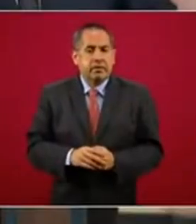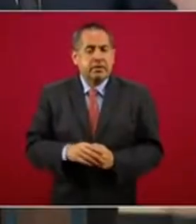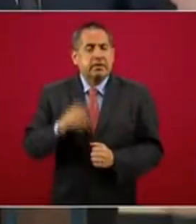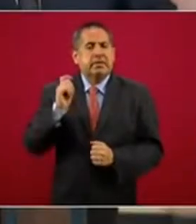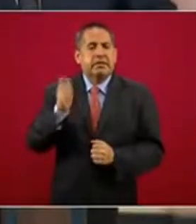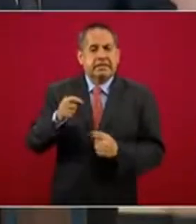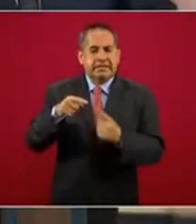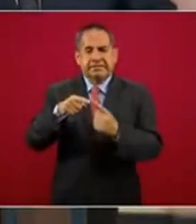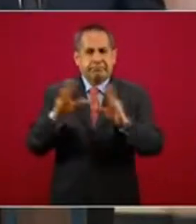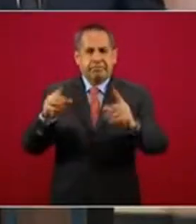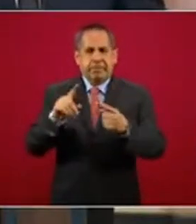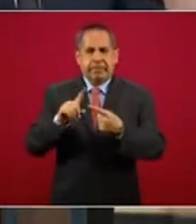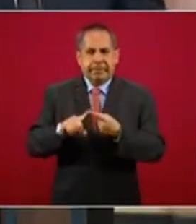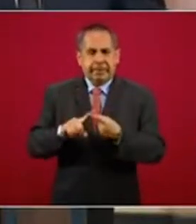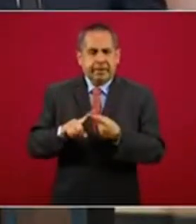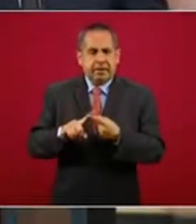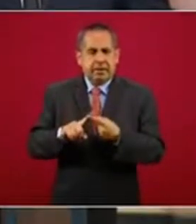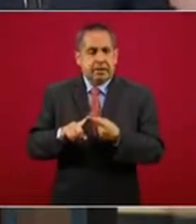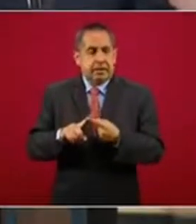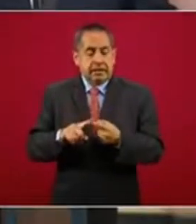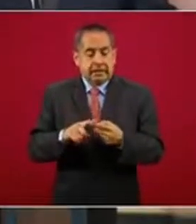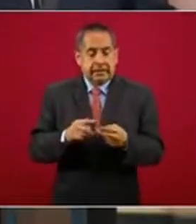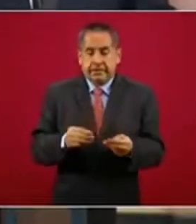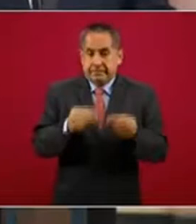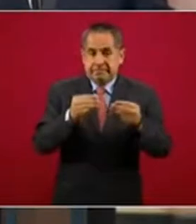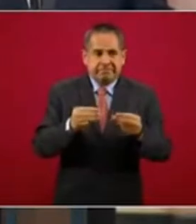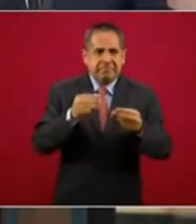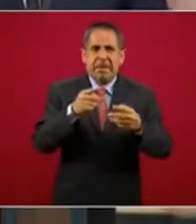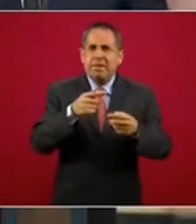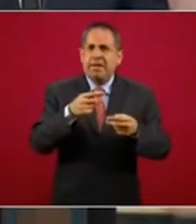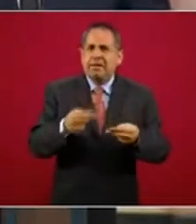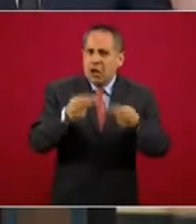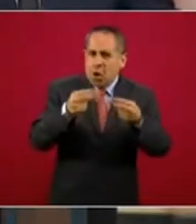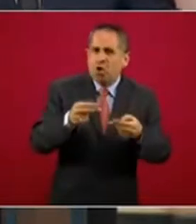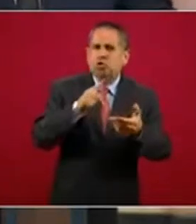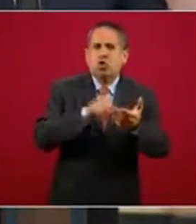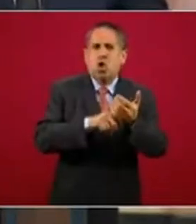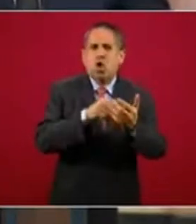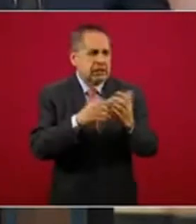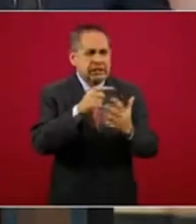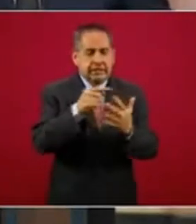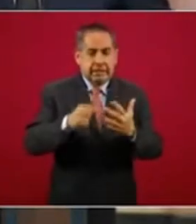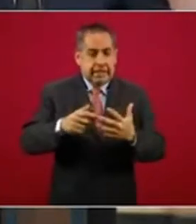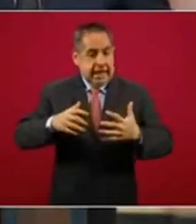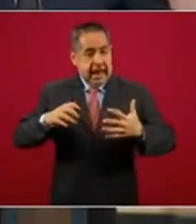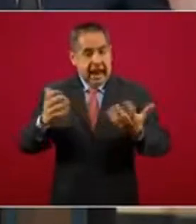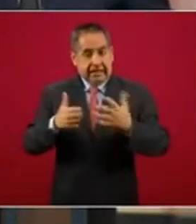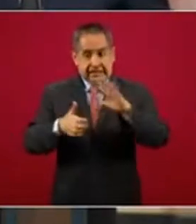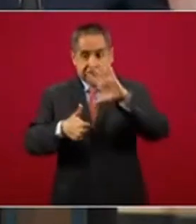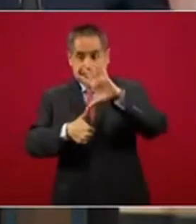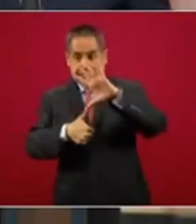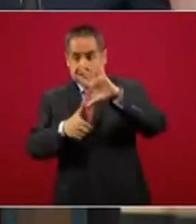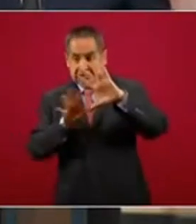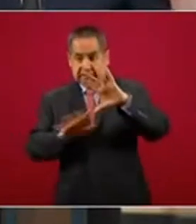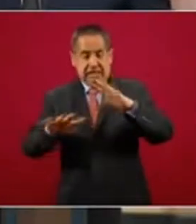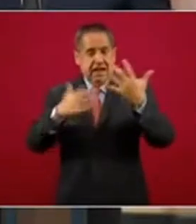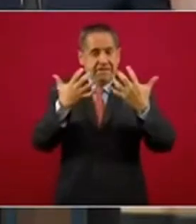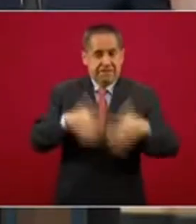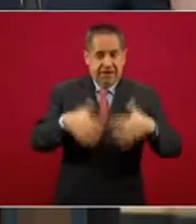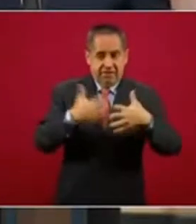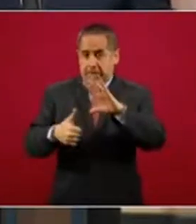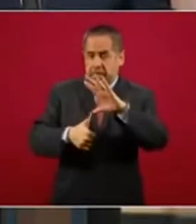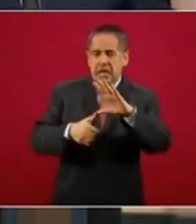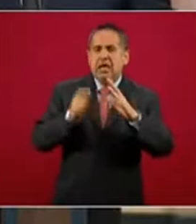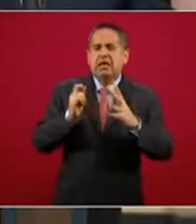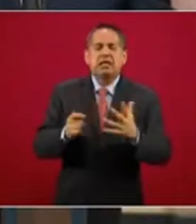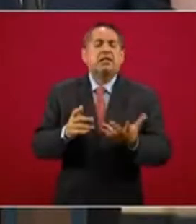idiótese, como siempre. Lo único que quieren los arianos es comenzar una guerra entre chicanos y negros. No comenzamos guerras para ser traficantes de